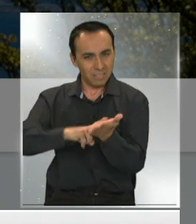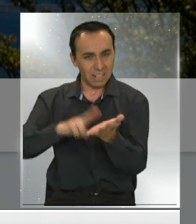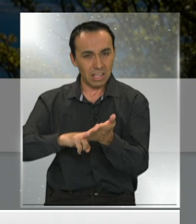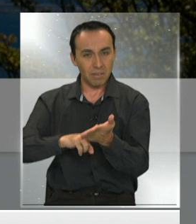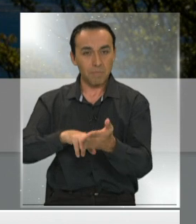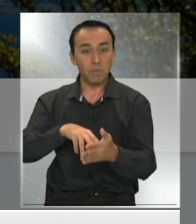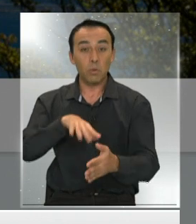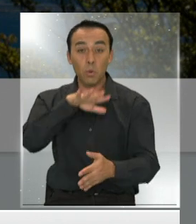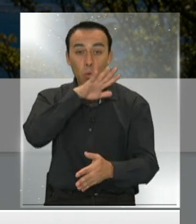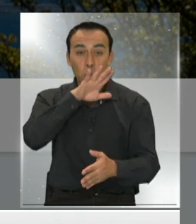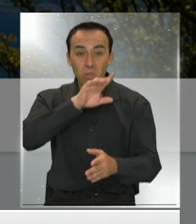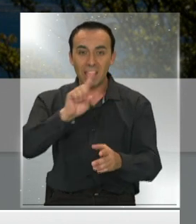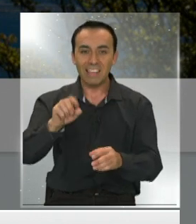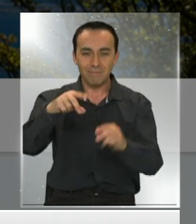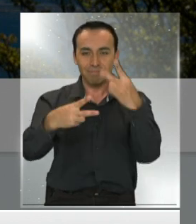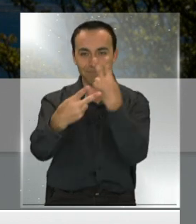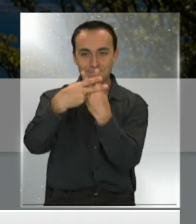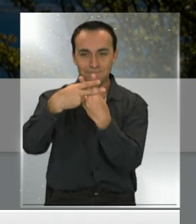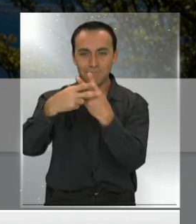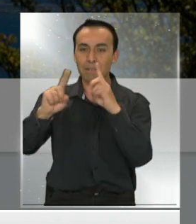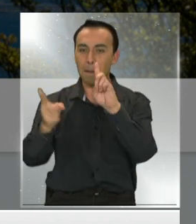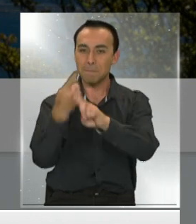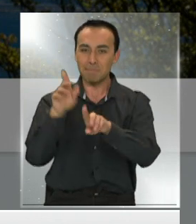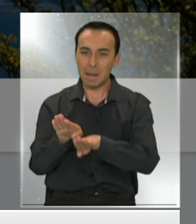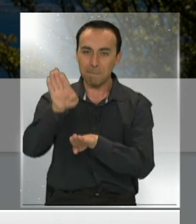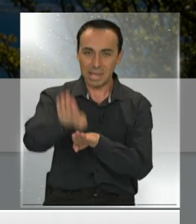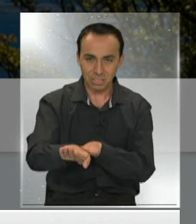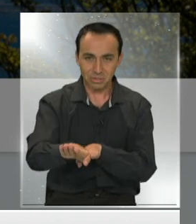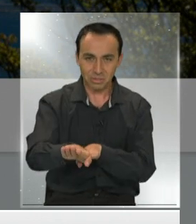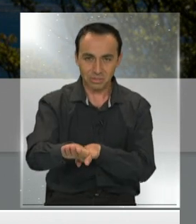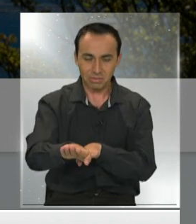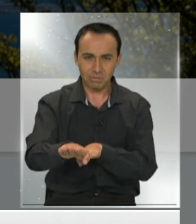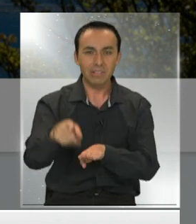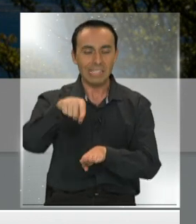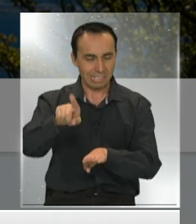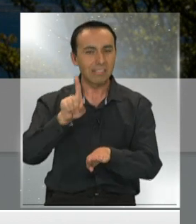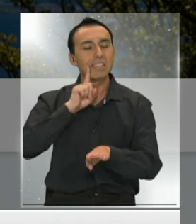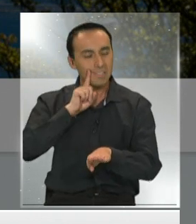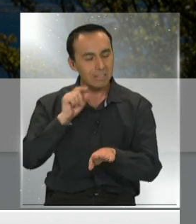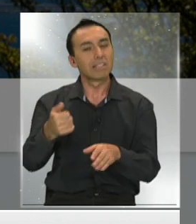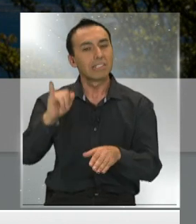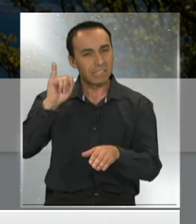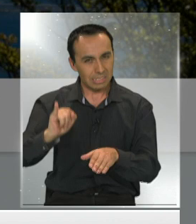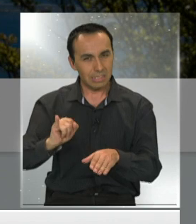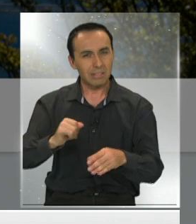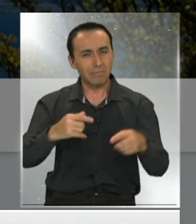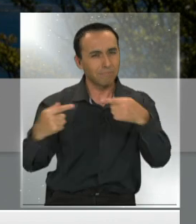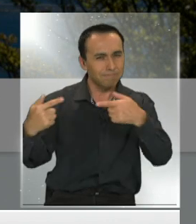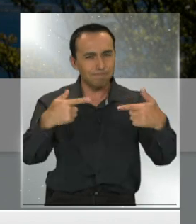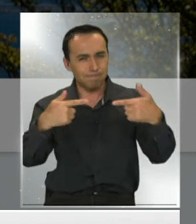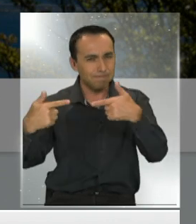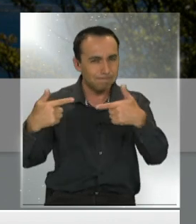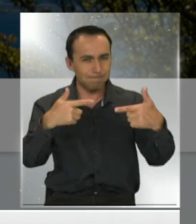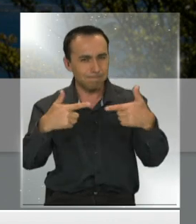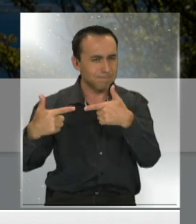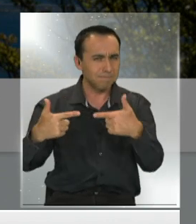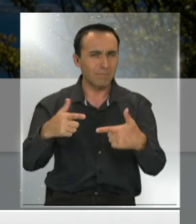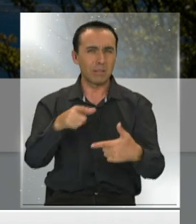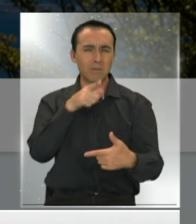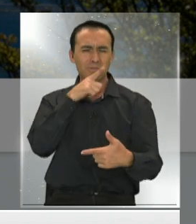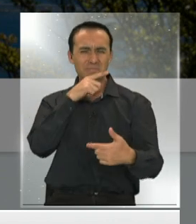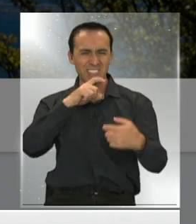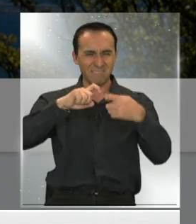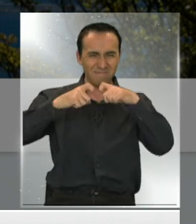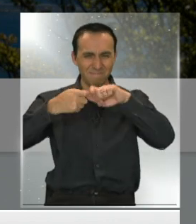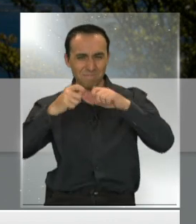hashtag primer paso. Y esto, claro, se va a convertir sin duda en un objeto de debate porque ya había provocado discusión en